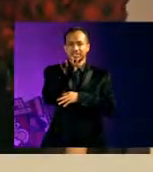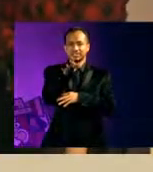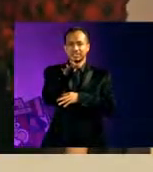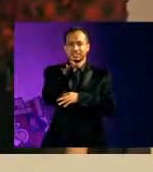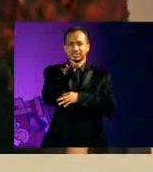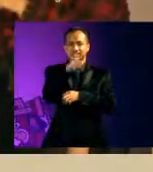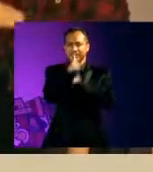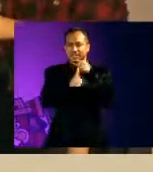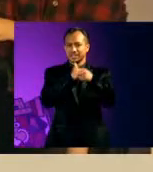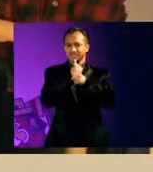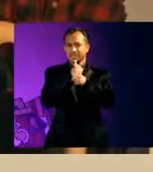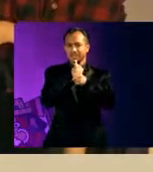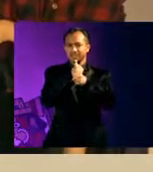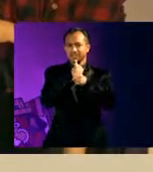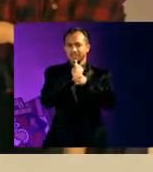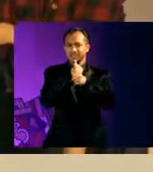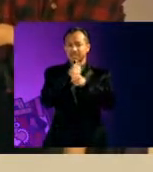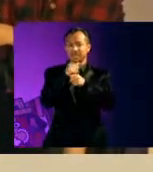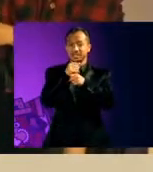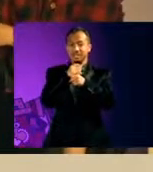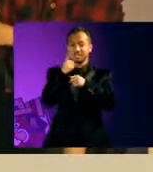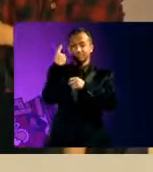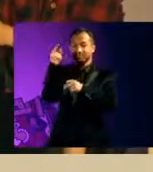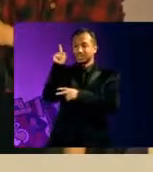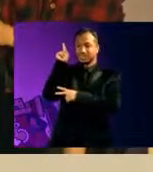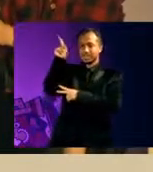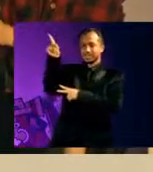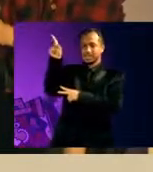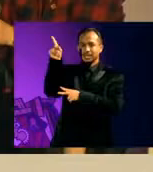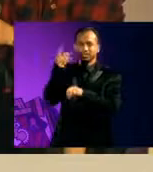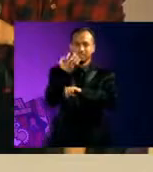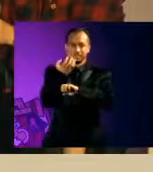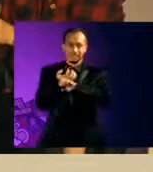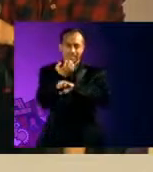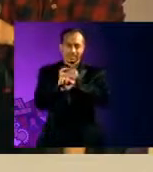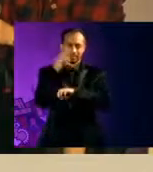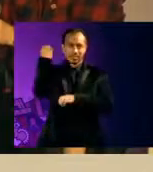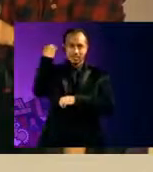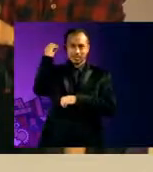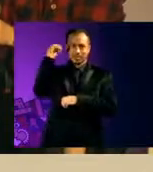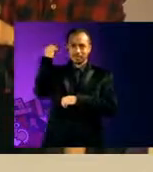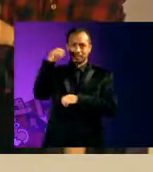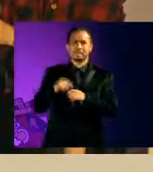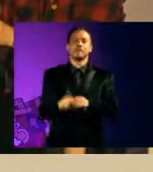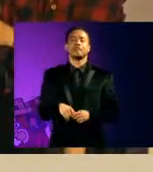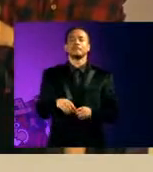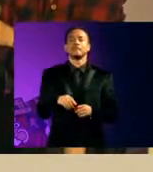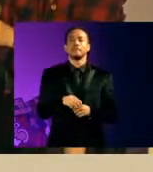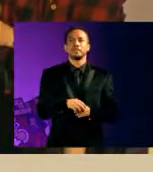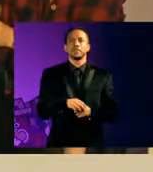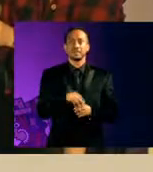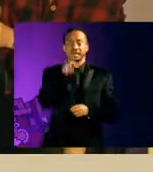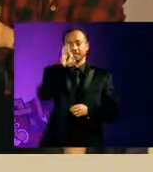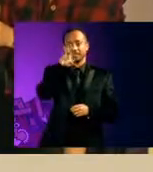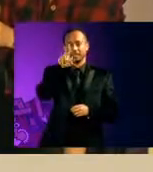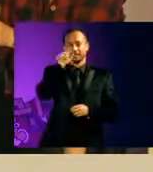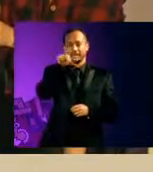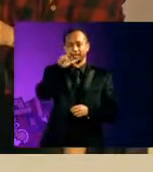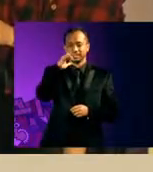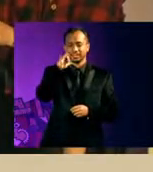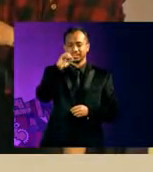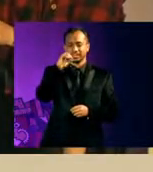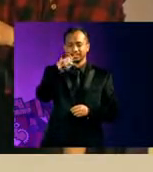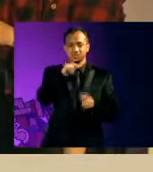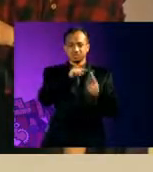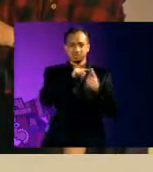oaxaca y me topé a en ese entonces el que el ayudante de francisco toledo en el iago y me dijo